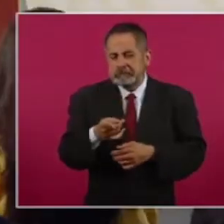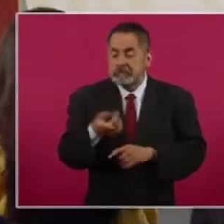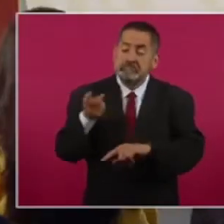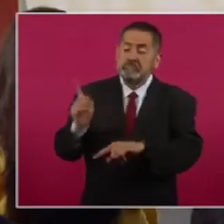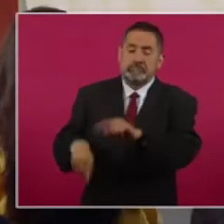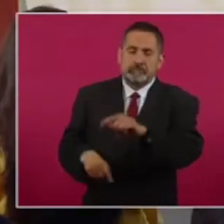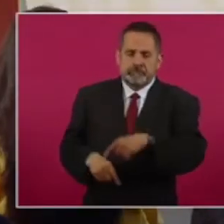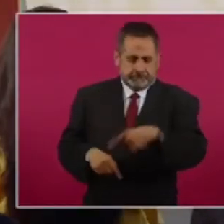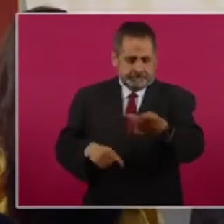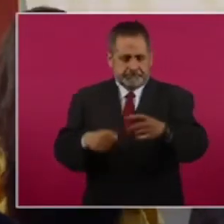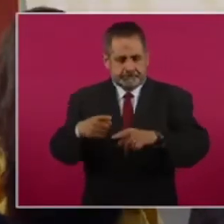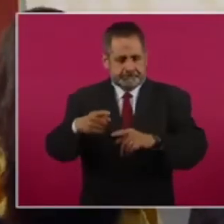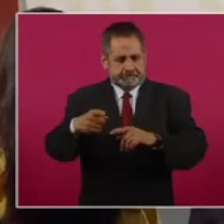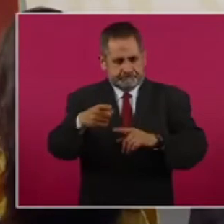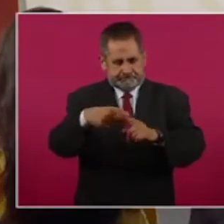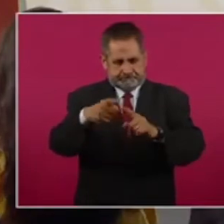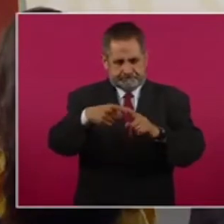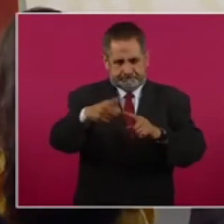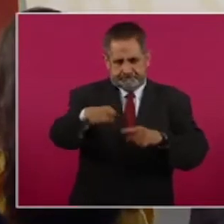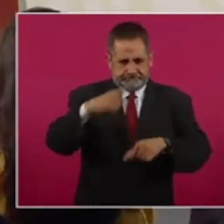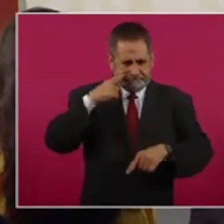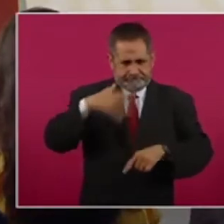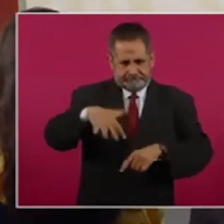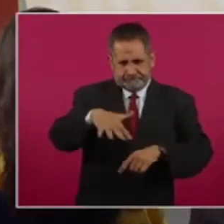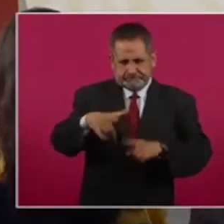Ahí les dejo de tarea que busquen